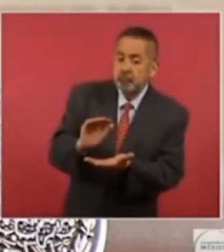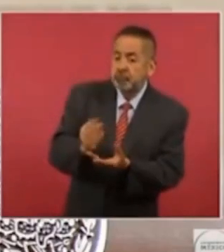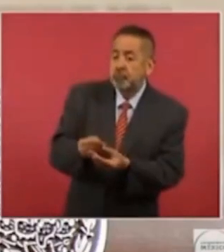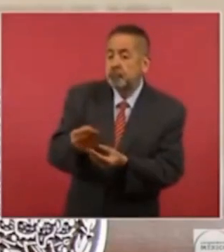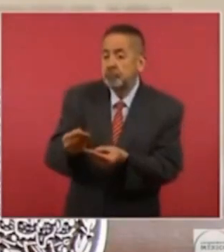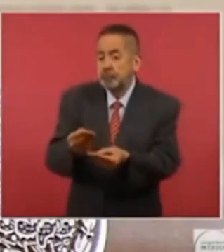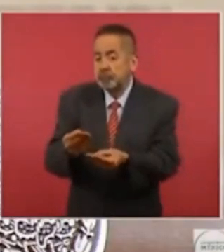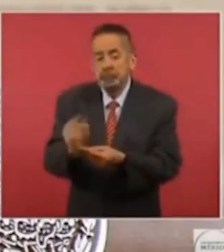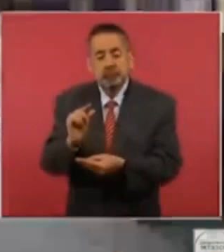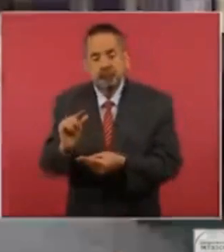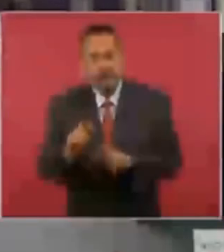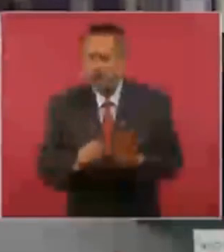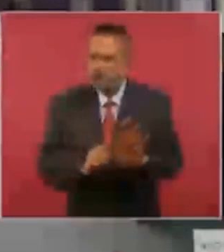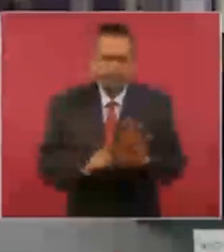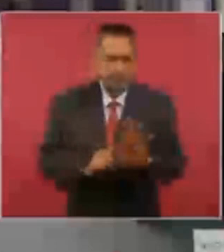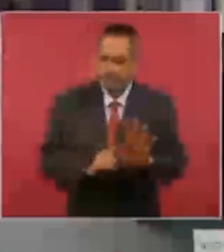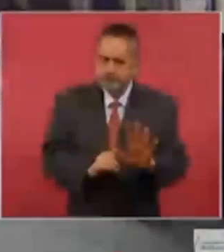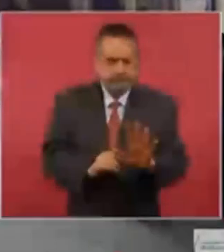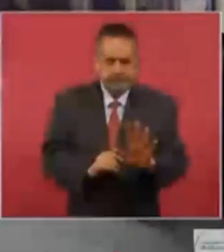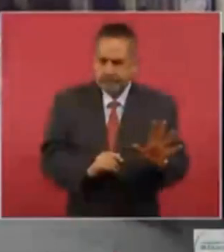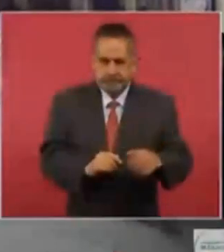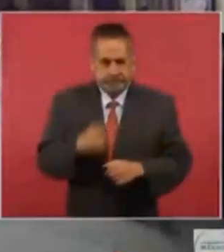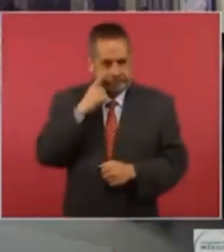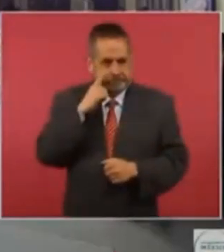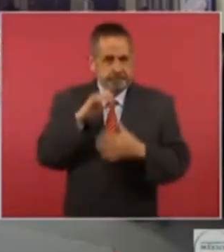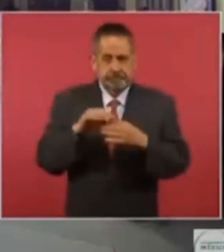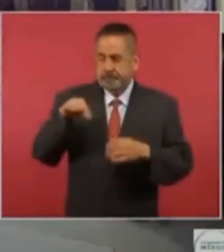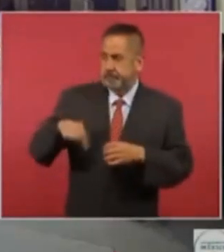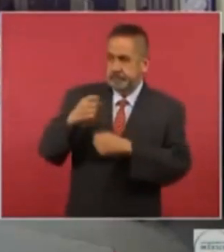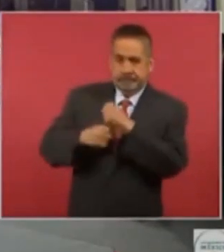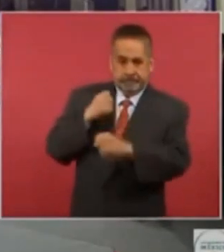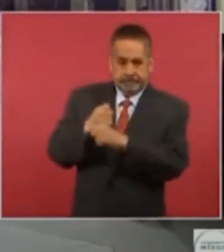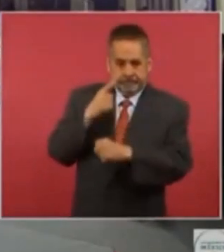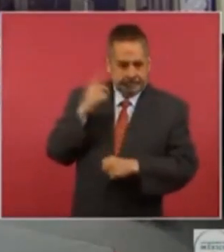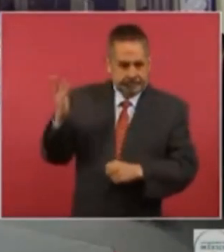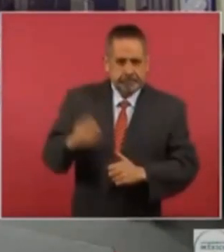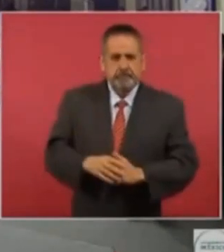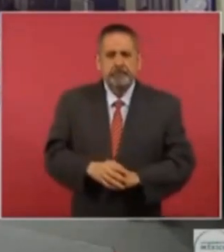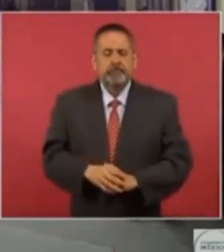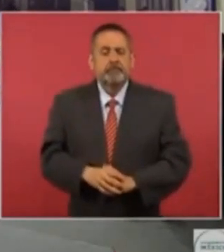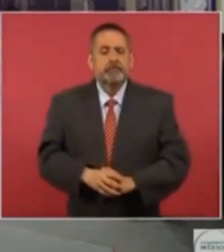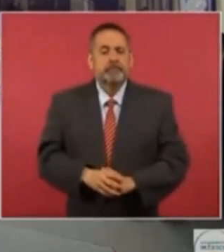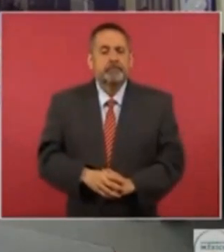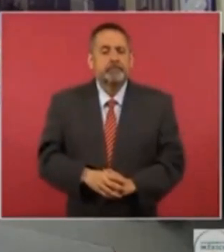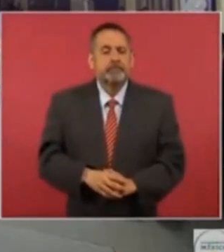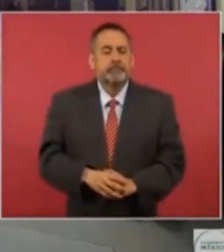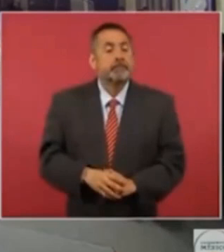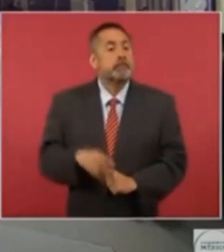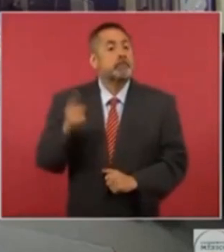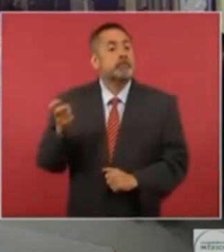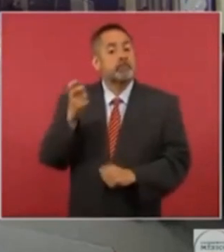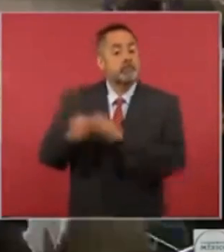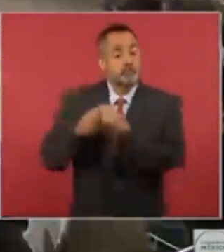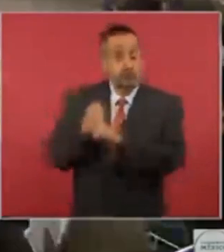Amigos y amigas, vamos a ir a la conferencia del presidente López Obrador, donde estuvo presente la jefa de gobierno. Ahí